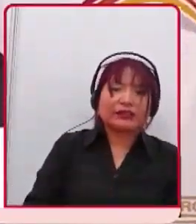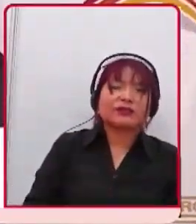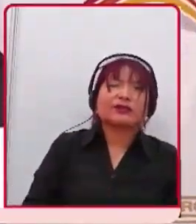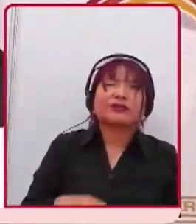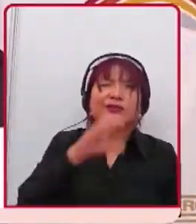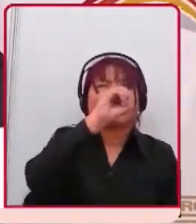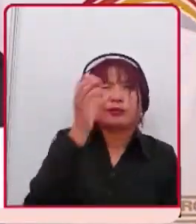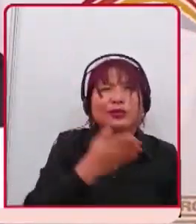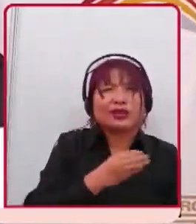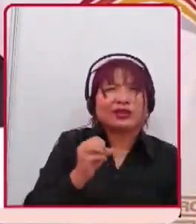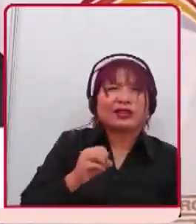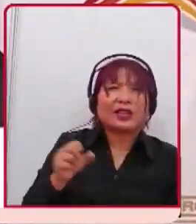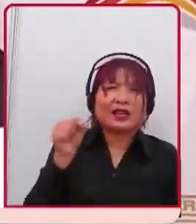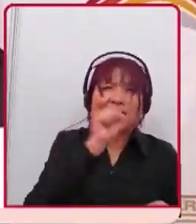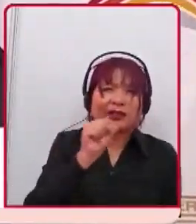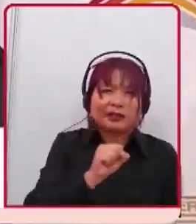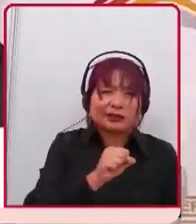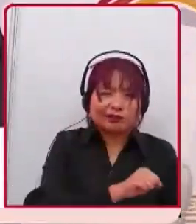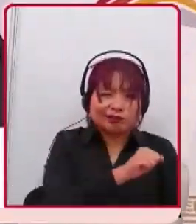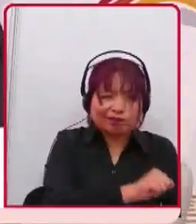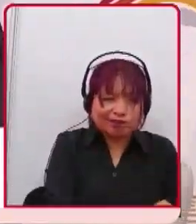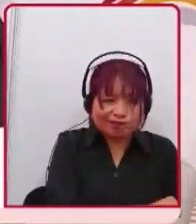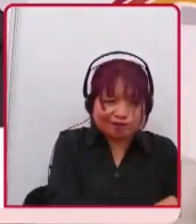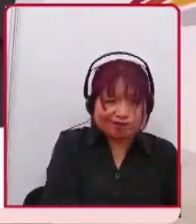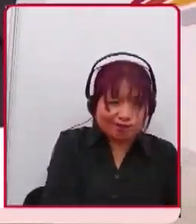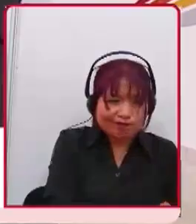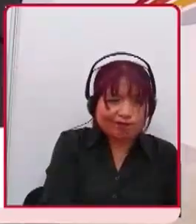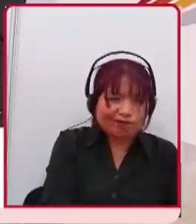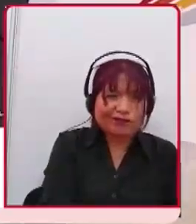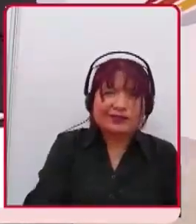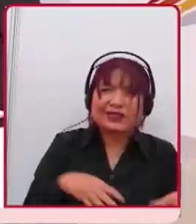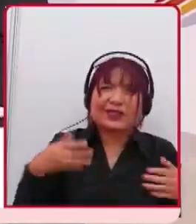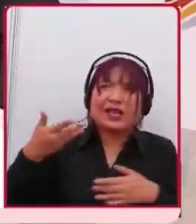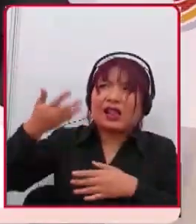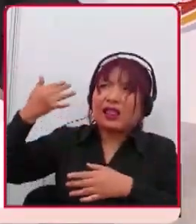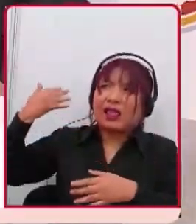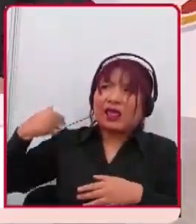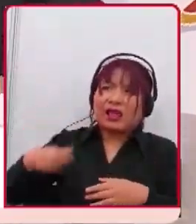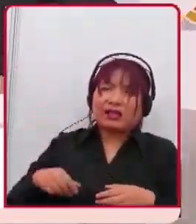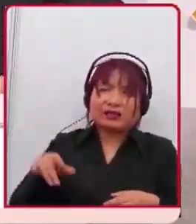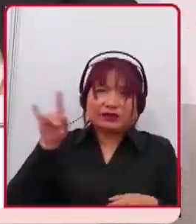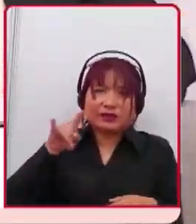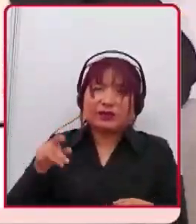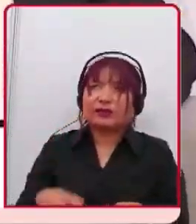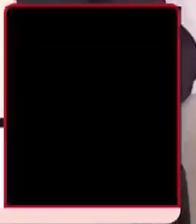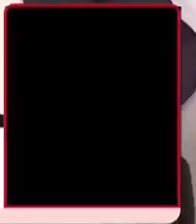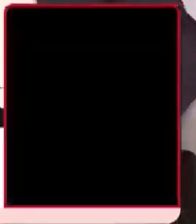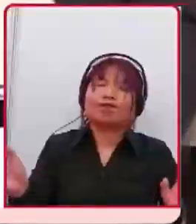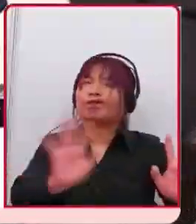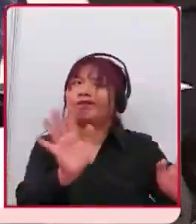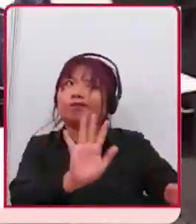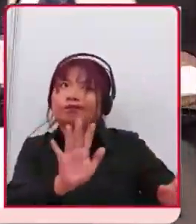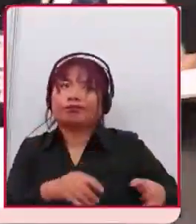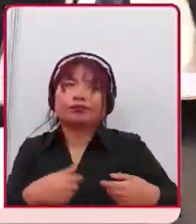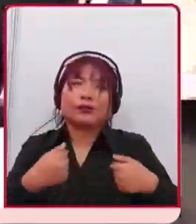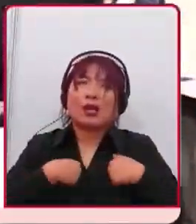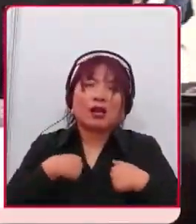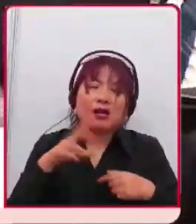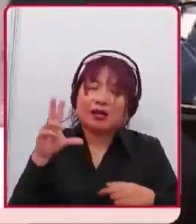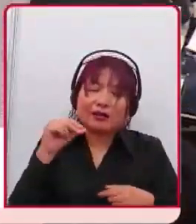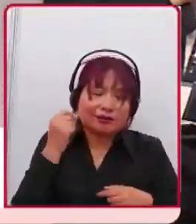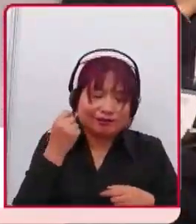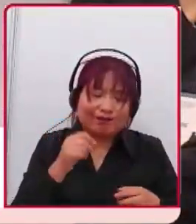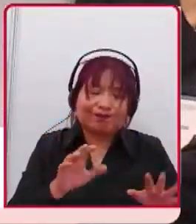porcentaje de sólidos no es un mito, como lo mencionaste? De repente no me dejé entender de